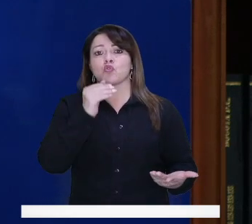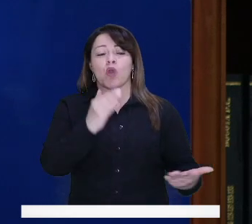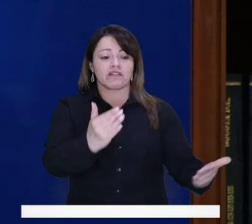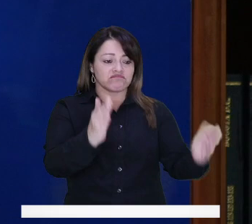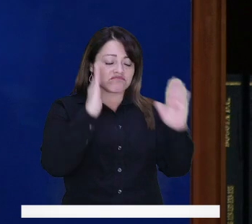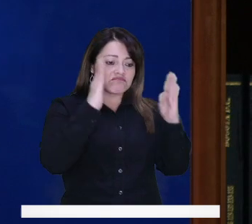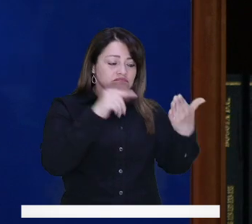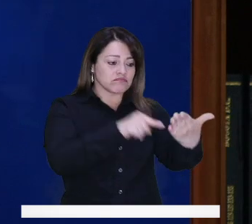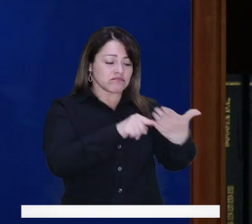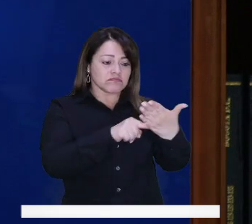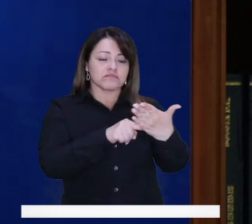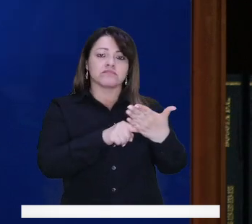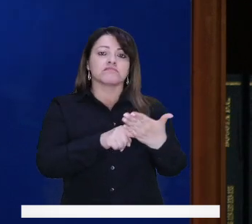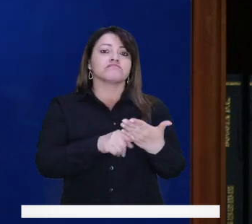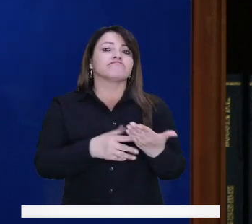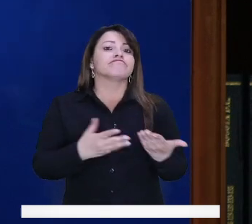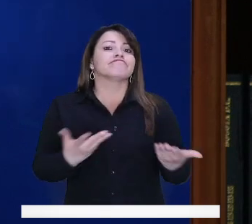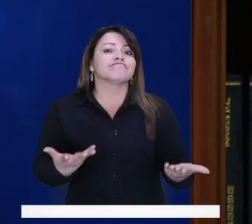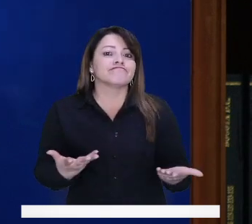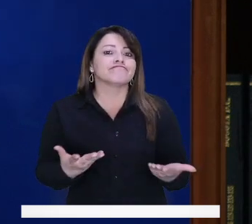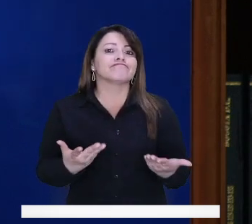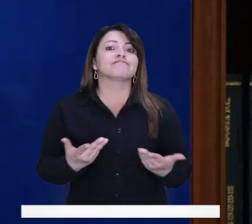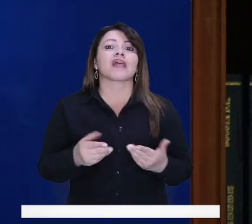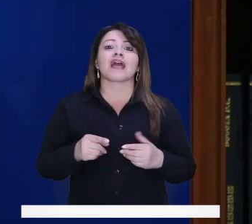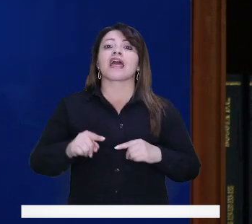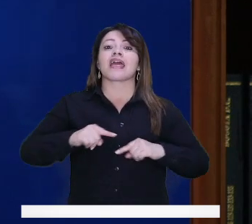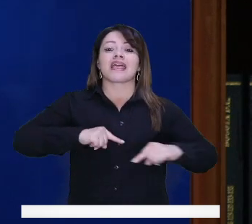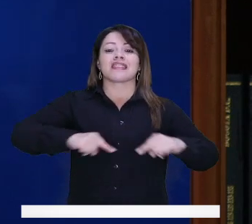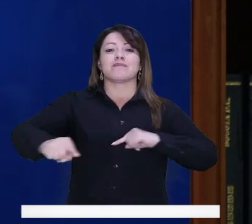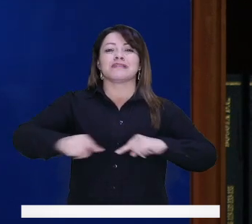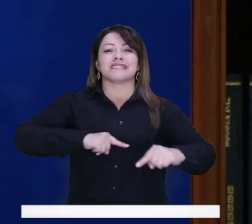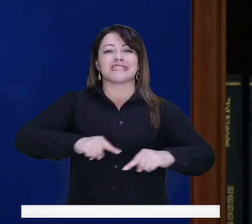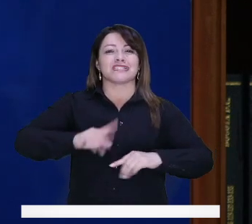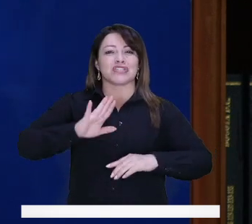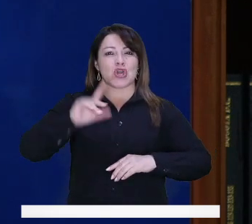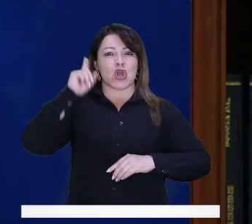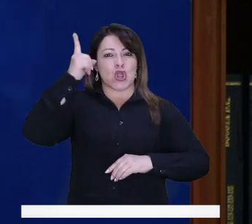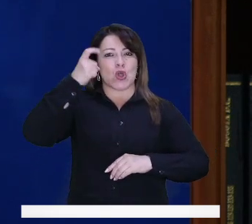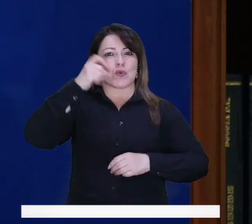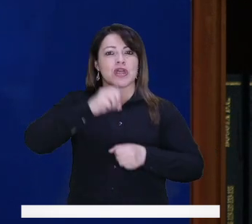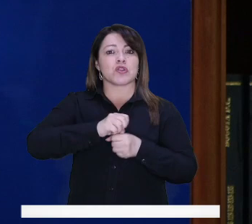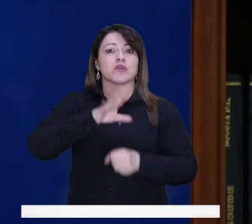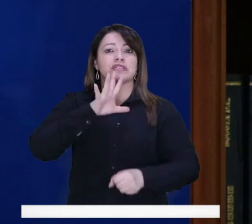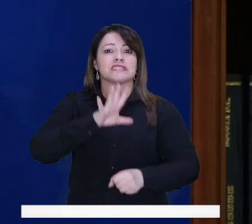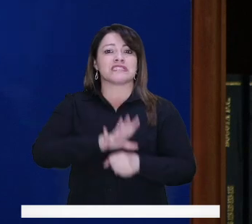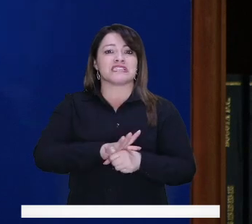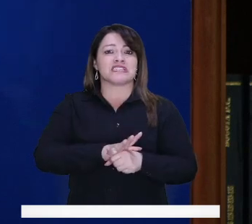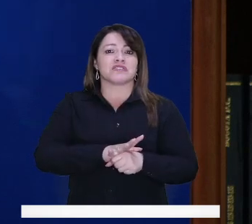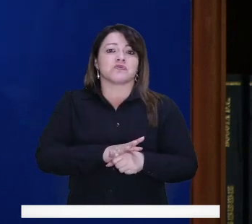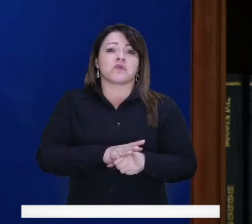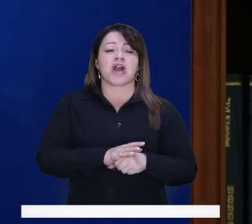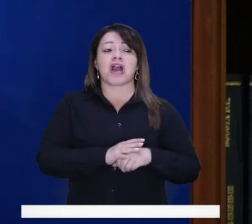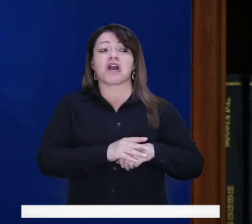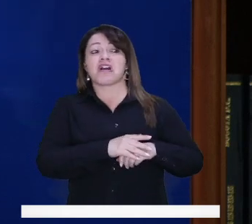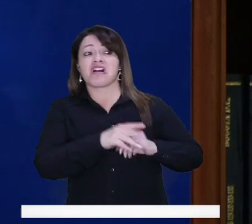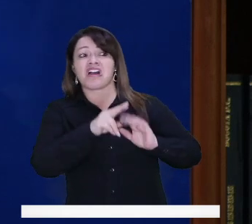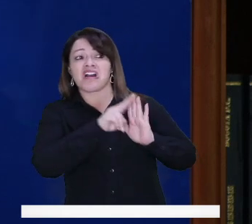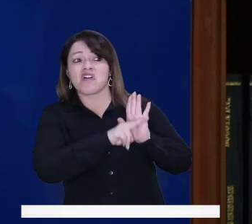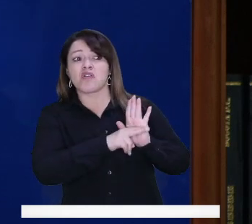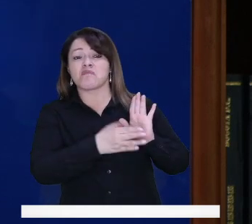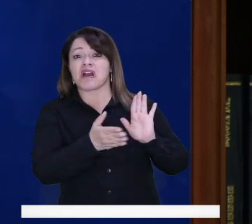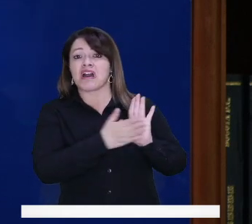Porque la voluntad política de quien gobierna el distrito es sencillamente reproducir el